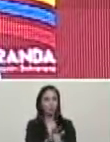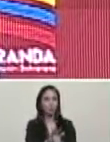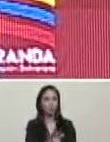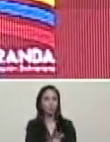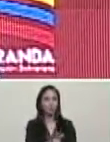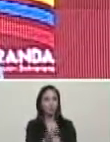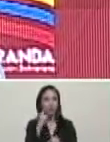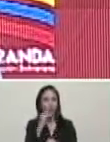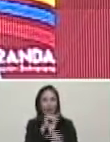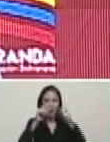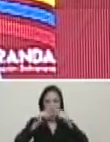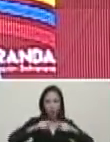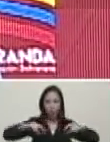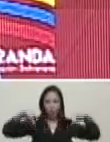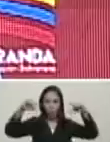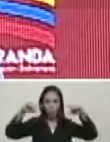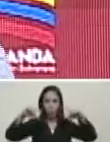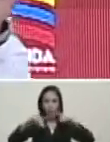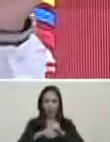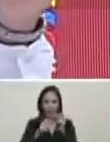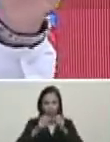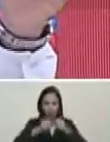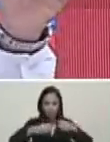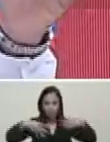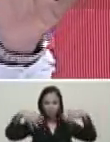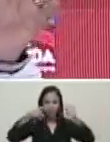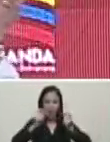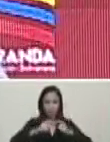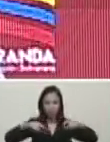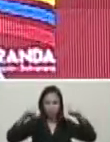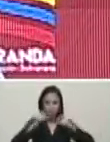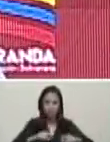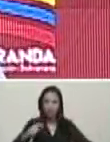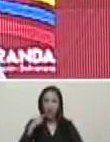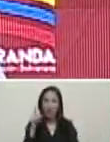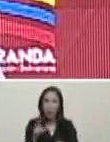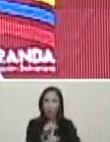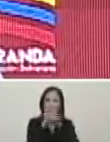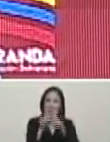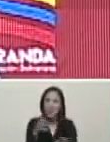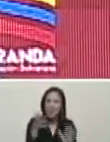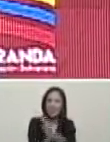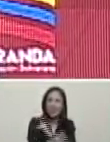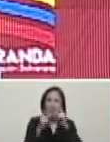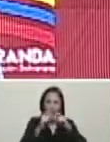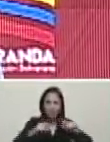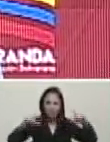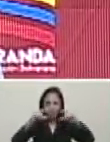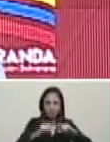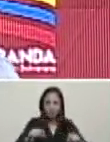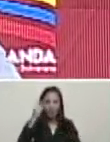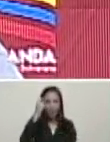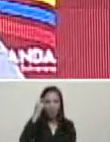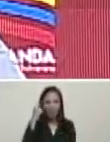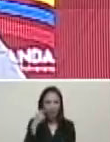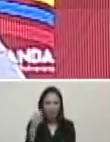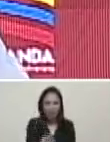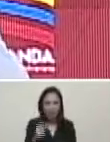Hay una fecha icónica en el escudo nacional y mucha gente se preguntará por qué la segunda